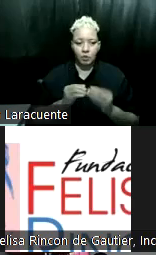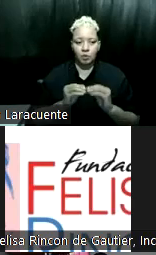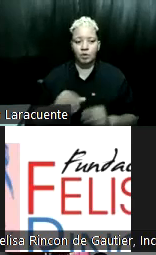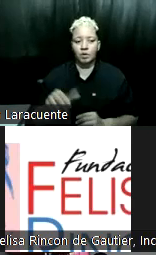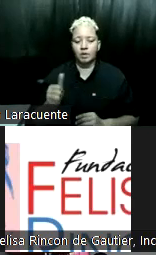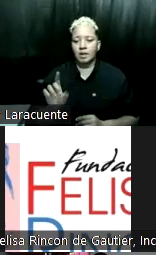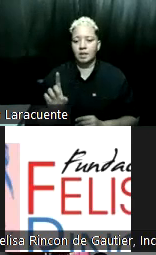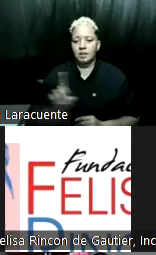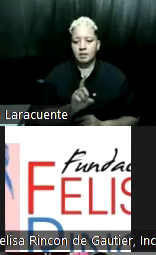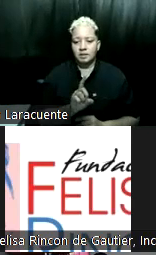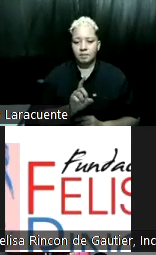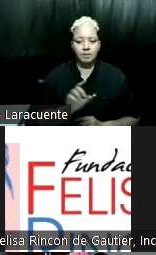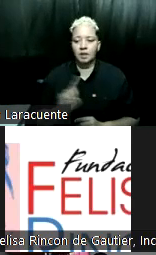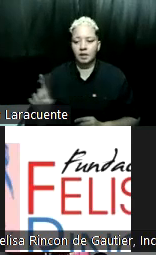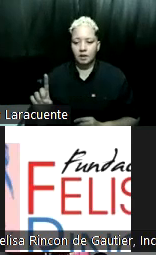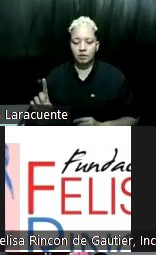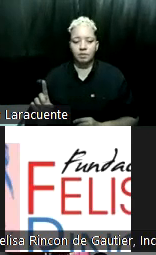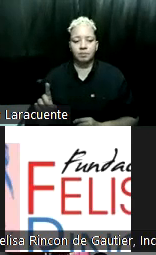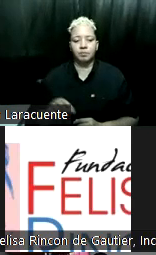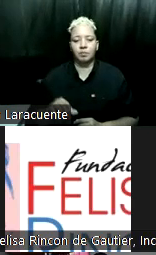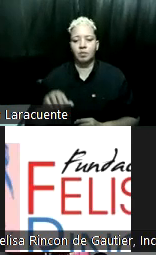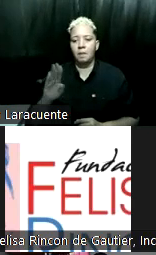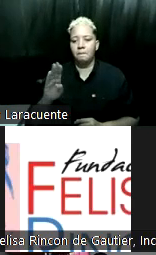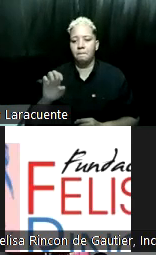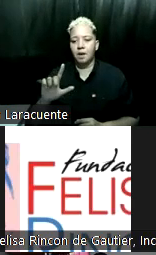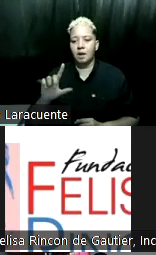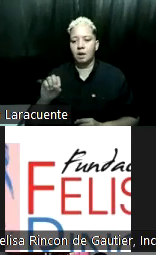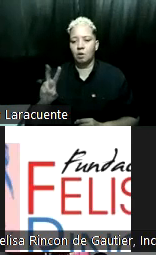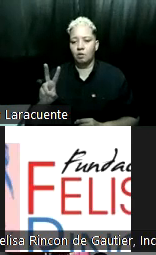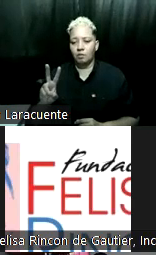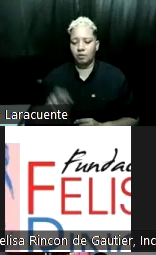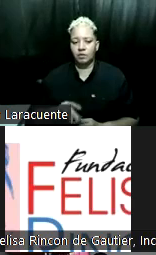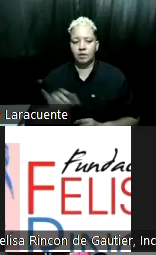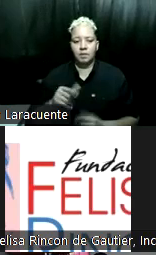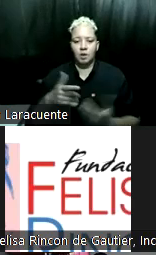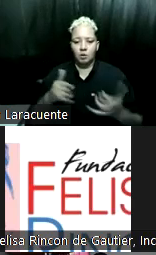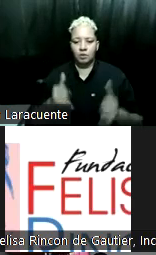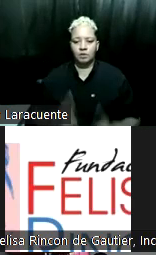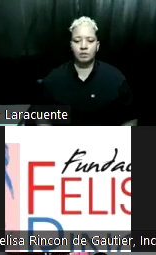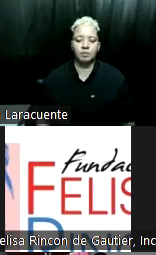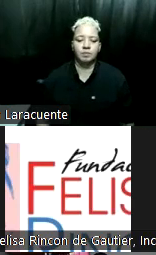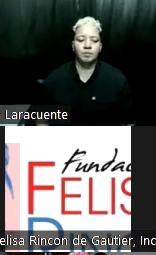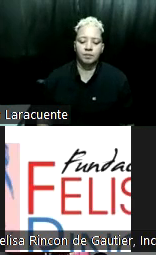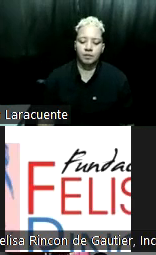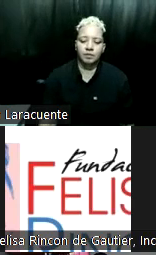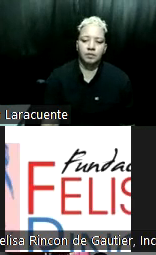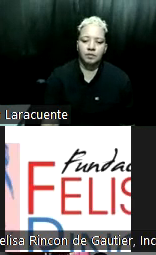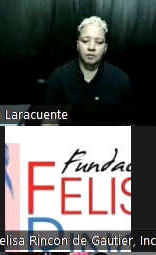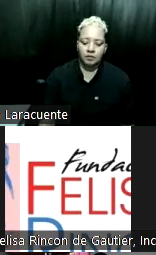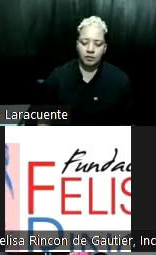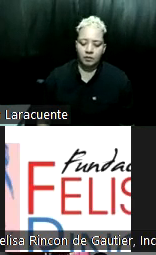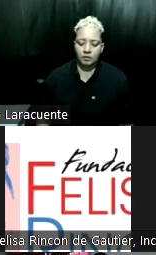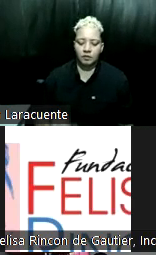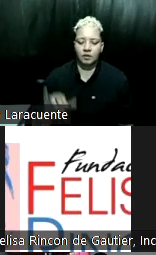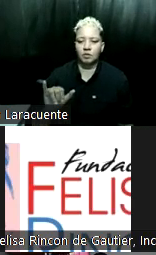mano derecha, Sergei Belov, también en cancha. Yugoslavia fue el equipo de